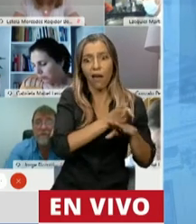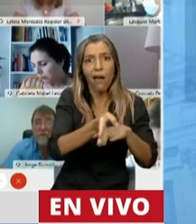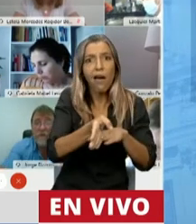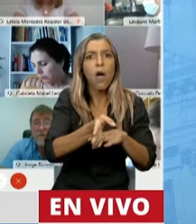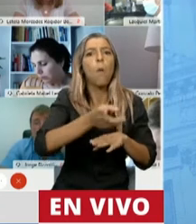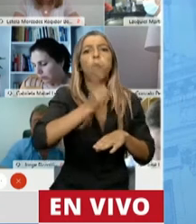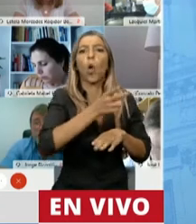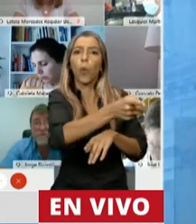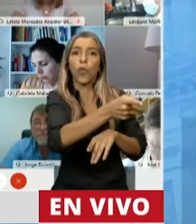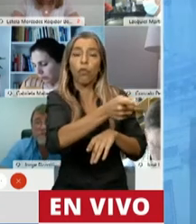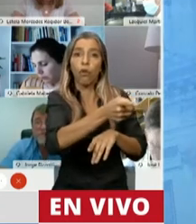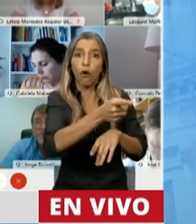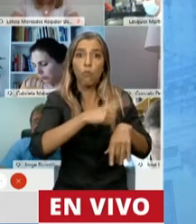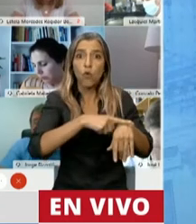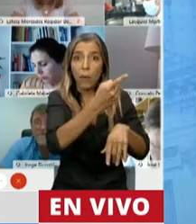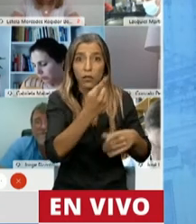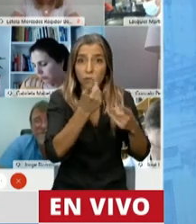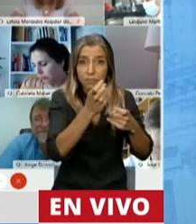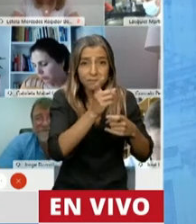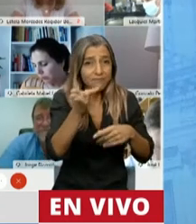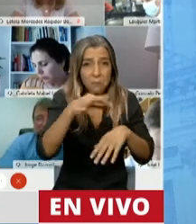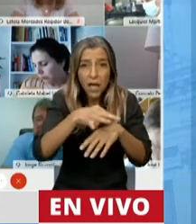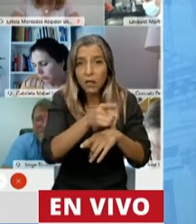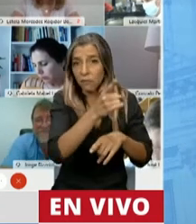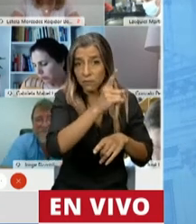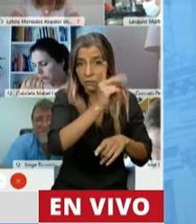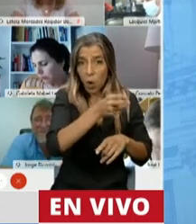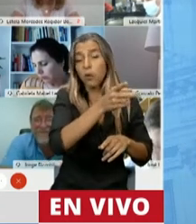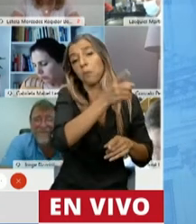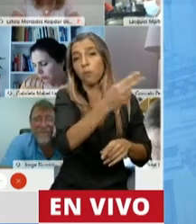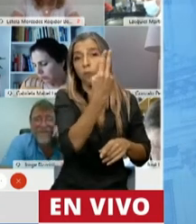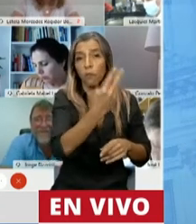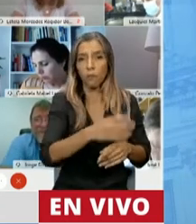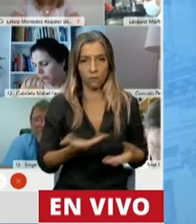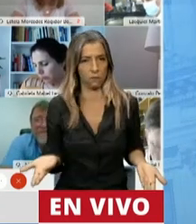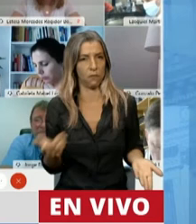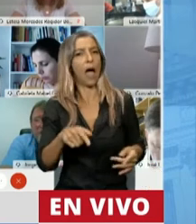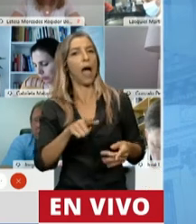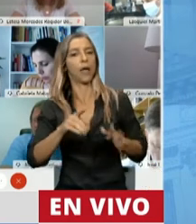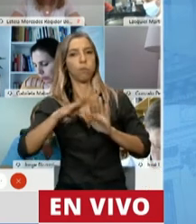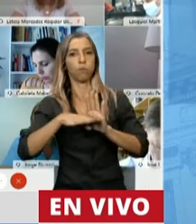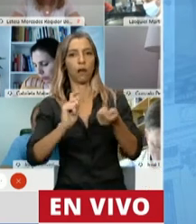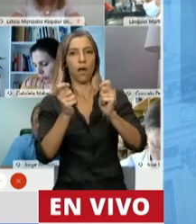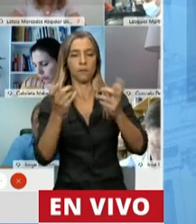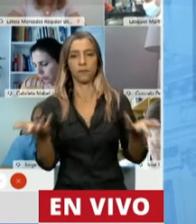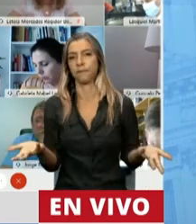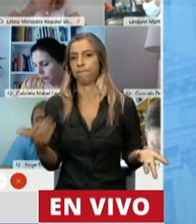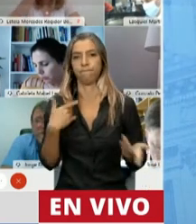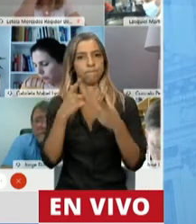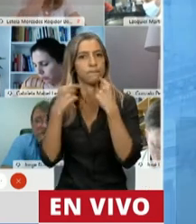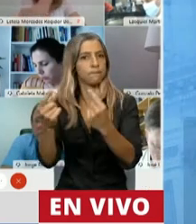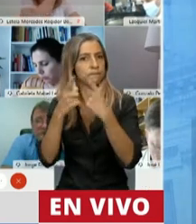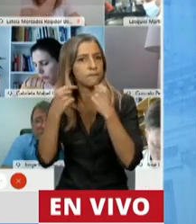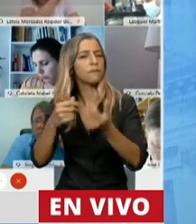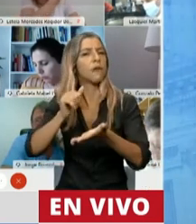que el gobierno abra los ojos y cambie los protocolos y lo respetamos. Pero más allá del reclamo que hemos hecho de cartas